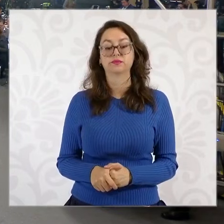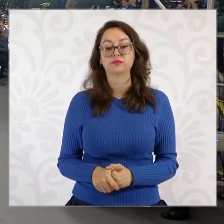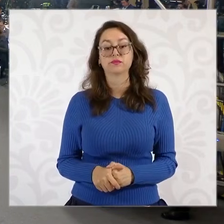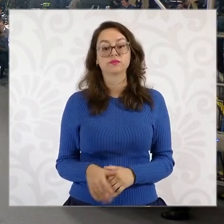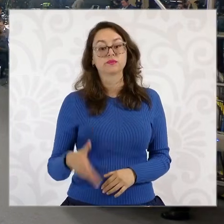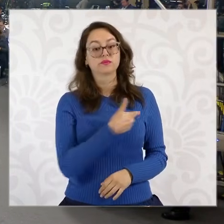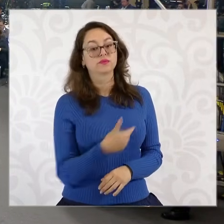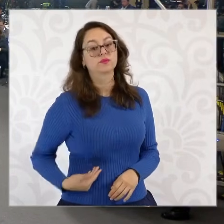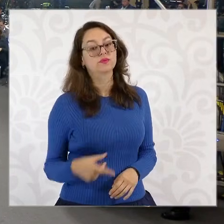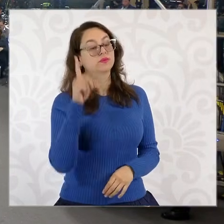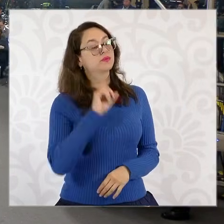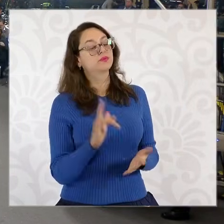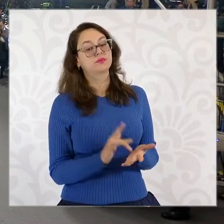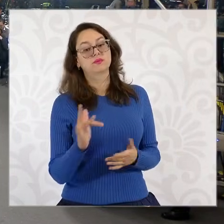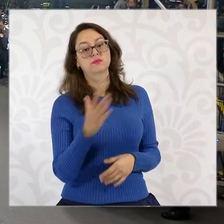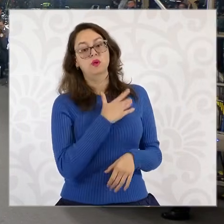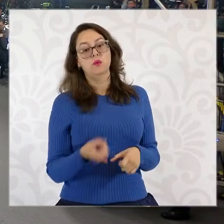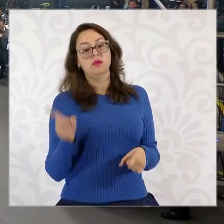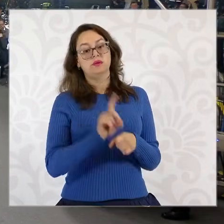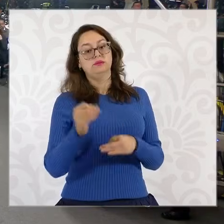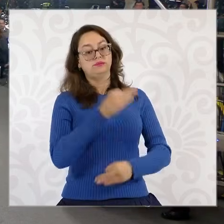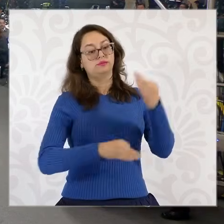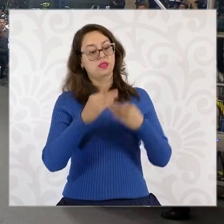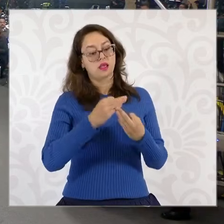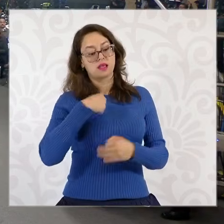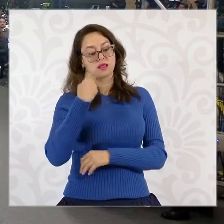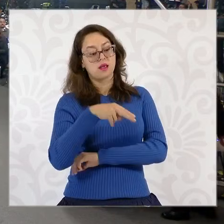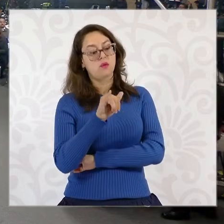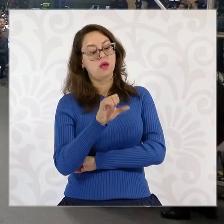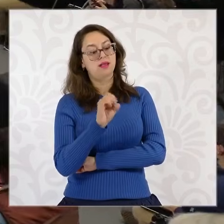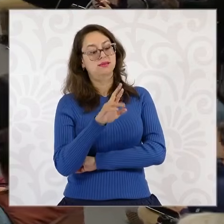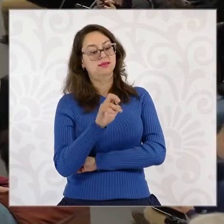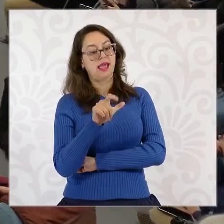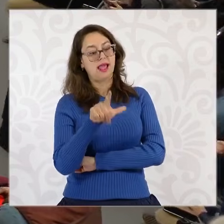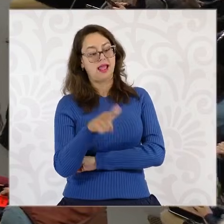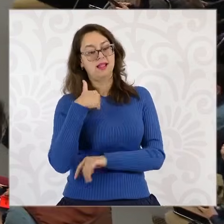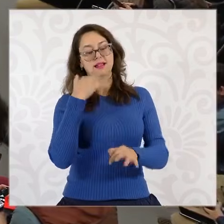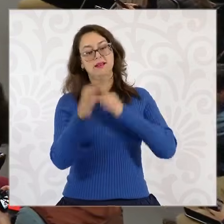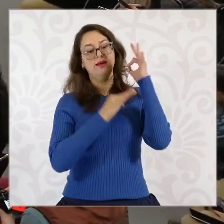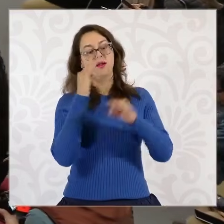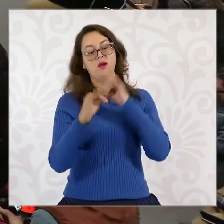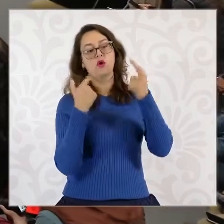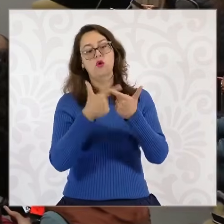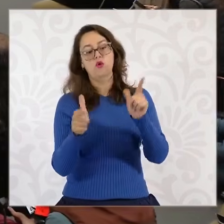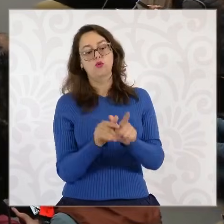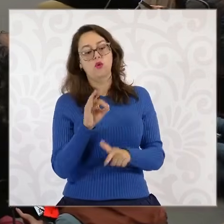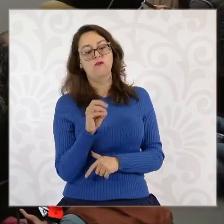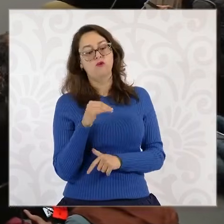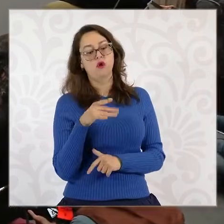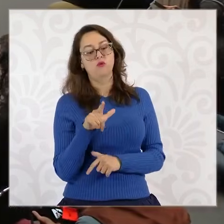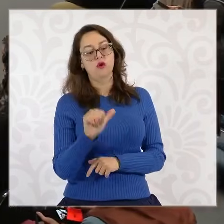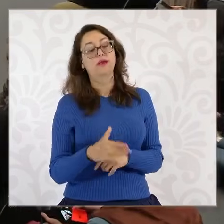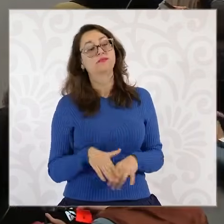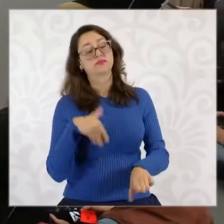Presidenta, gracias. Buenos días a todos. Buenos días. Israel Aldave, de Grupo Fórmula. Preguntarle, Presidenta, en este viaje que hará usted el